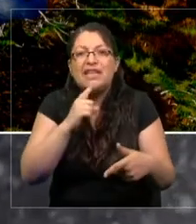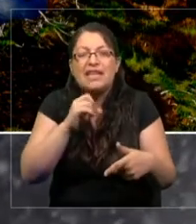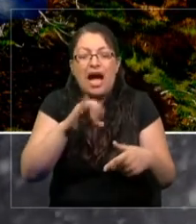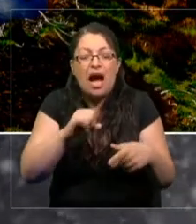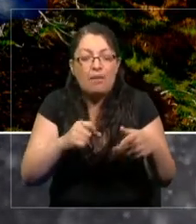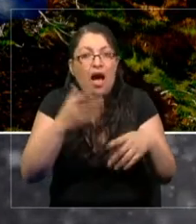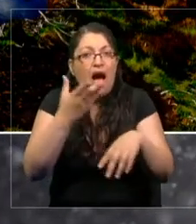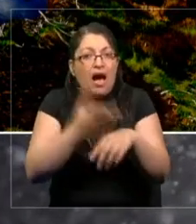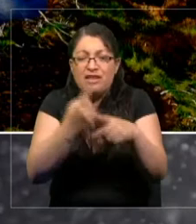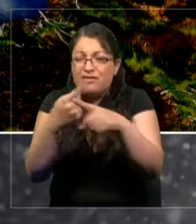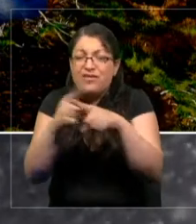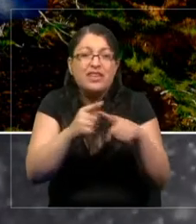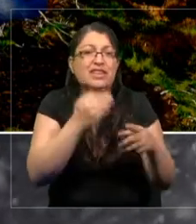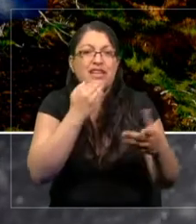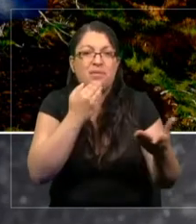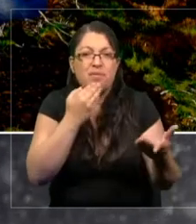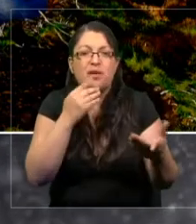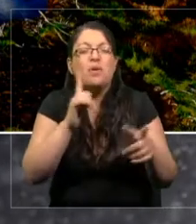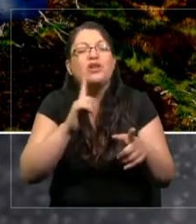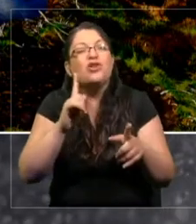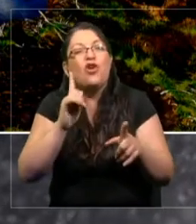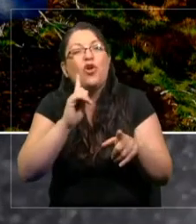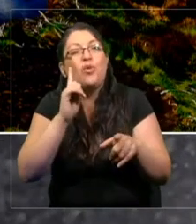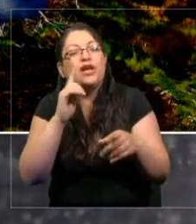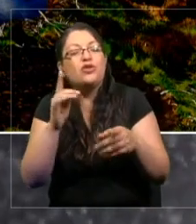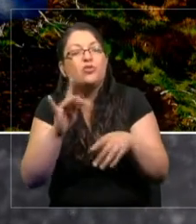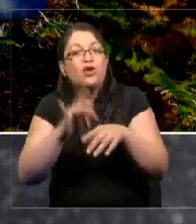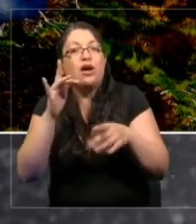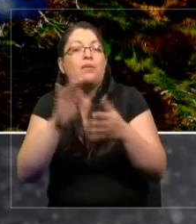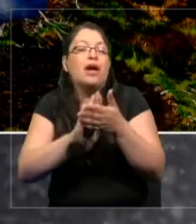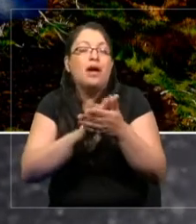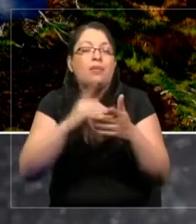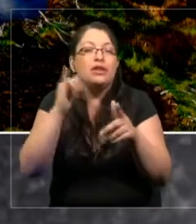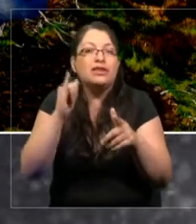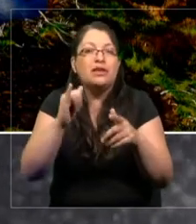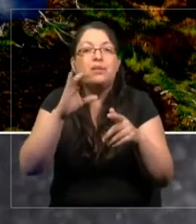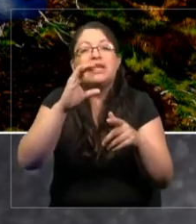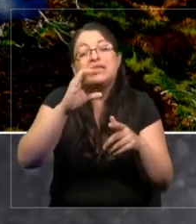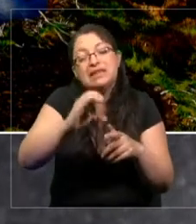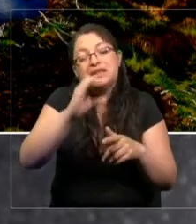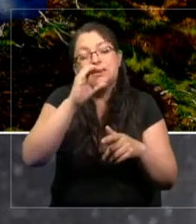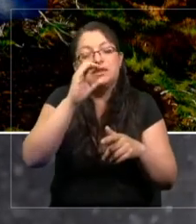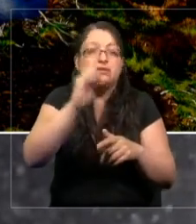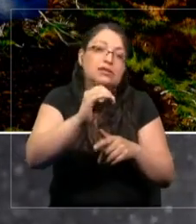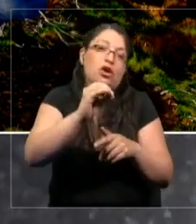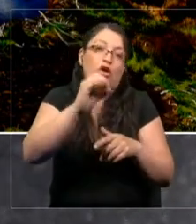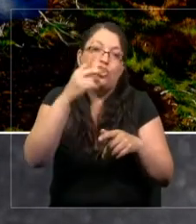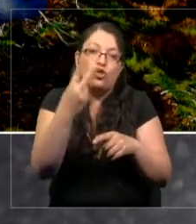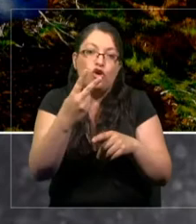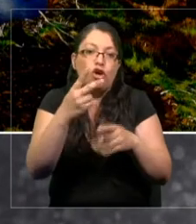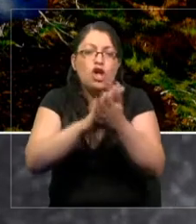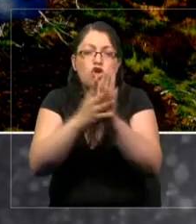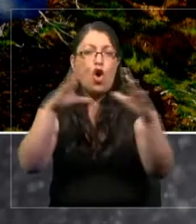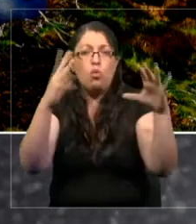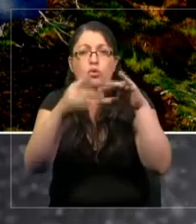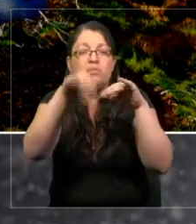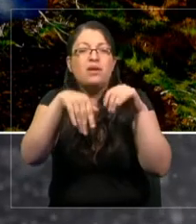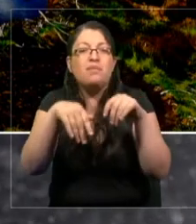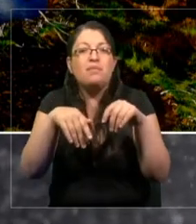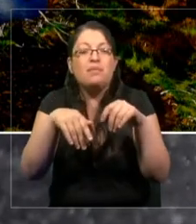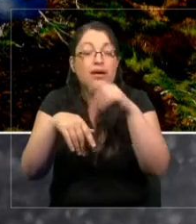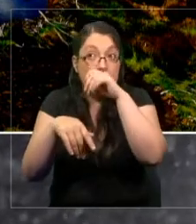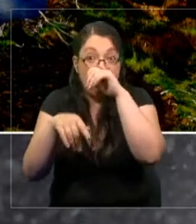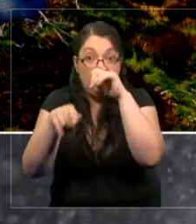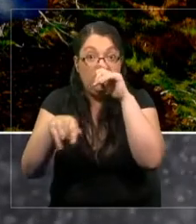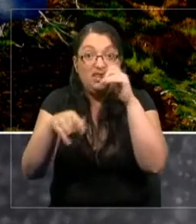todas partes por eso que no es muy sexy a diferencia de la molécula de so2 que de igual en todas partes del universo la biodiversidad siempre es